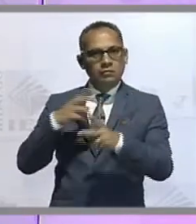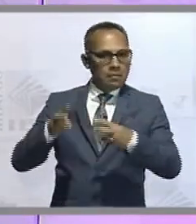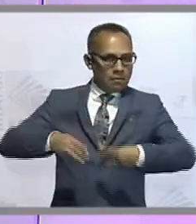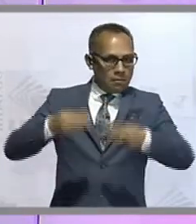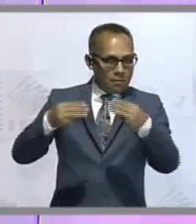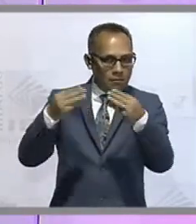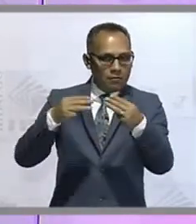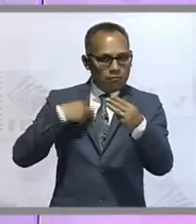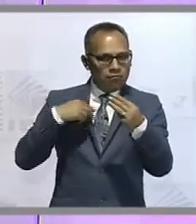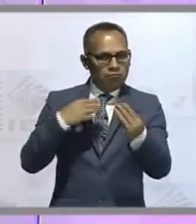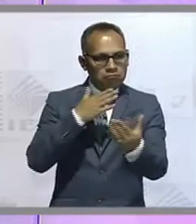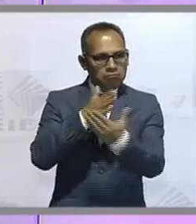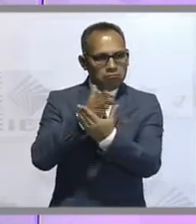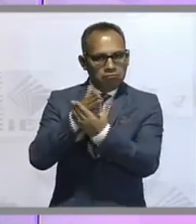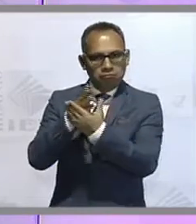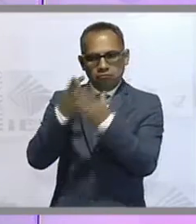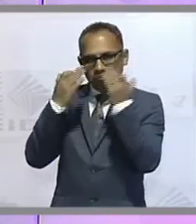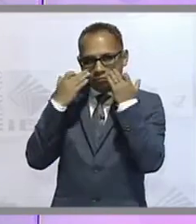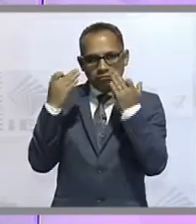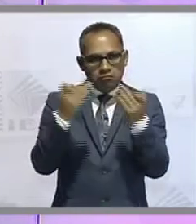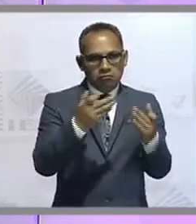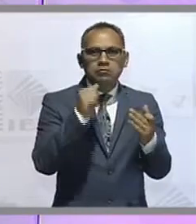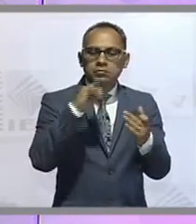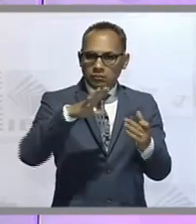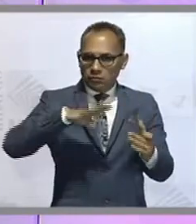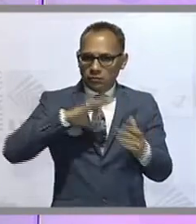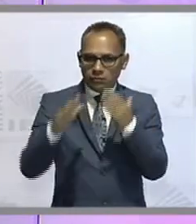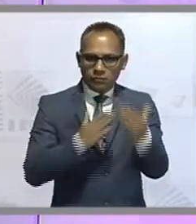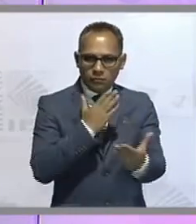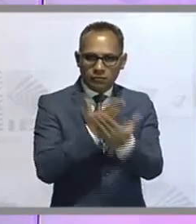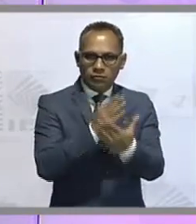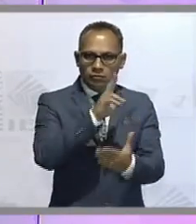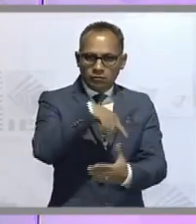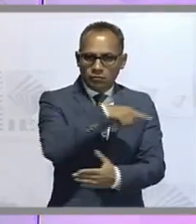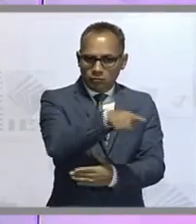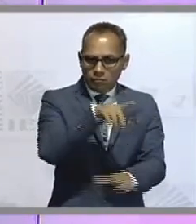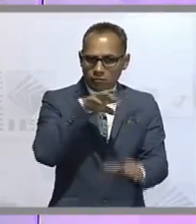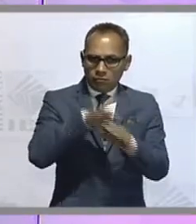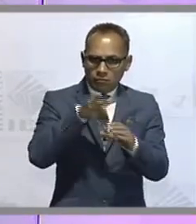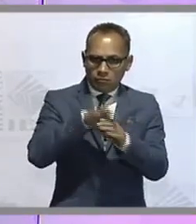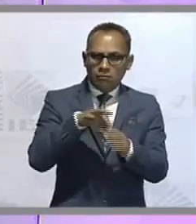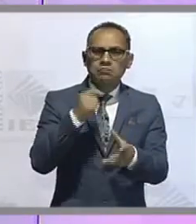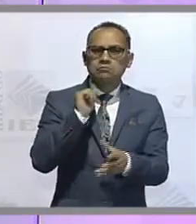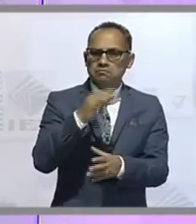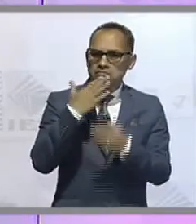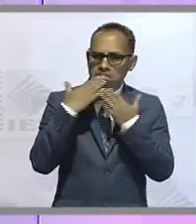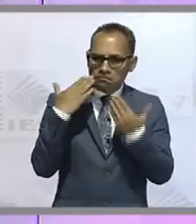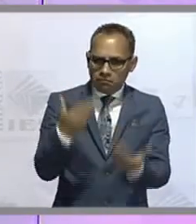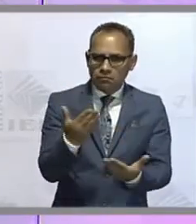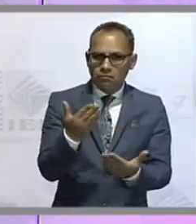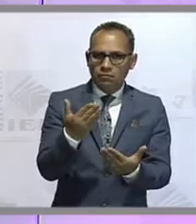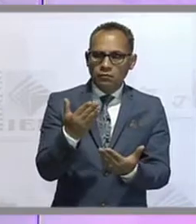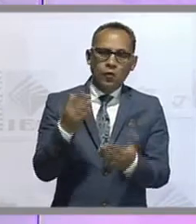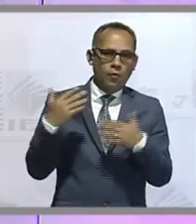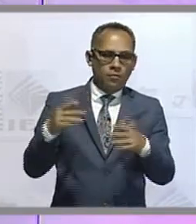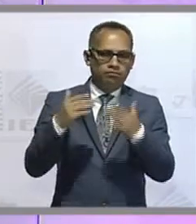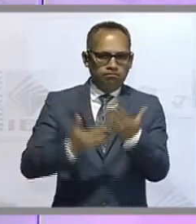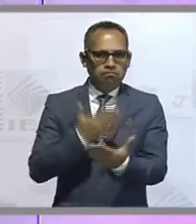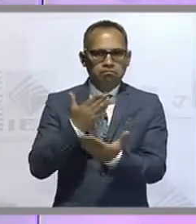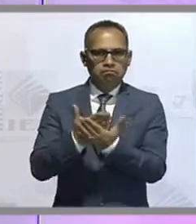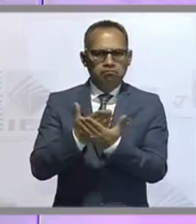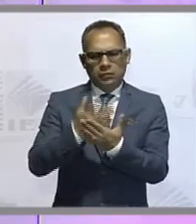nuestras propuestas están llegando y que las personas los ciudadanos los votantes las están tomando bien las propuestas son sencillas